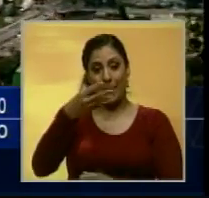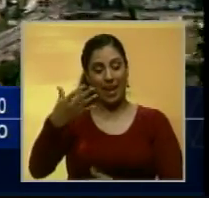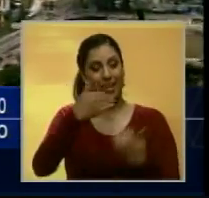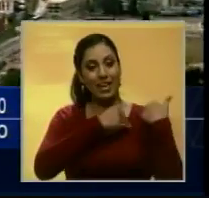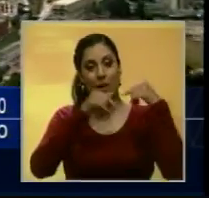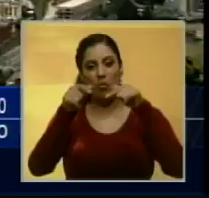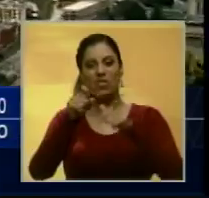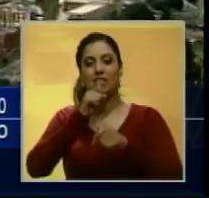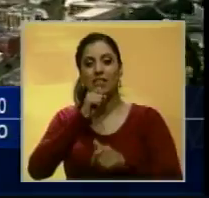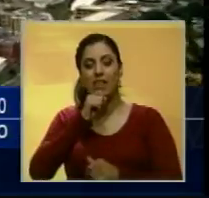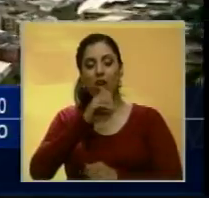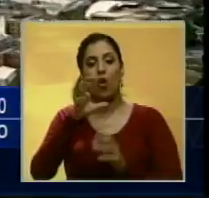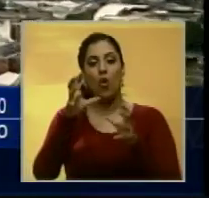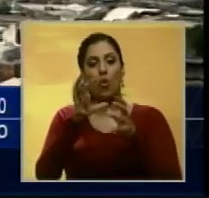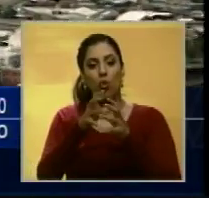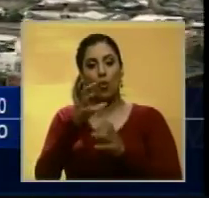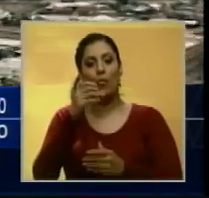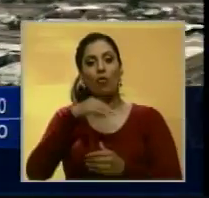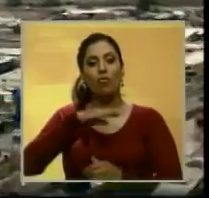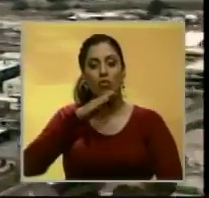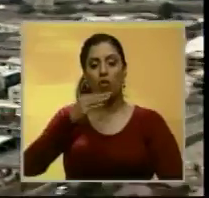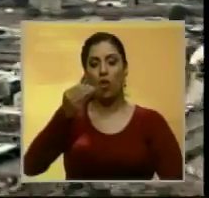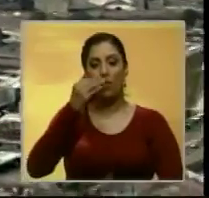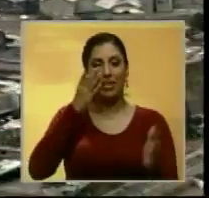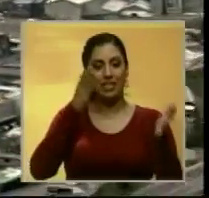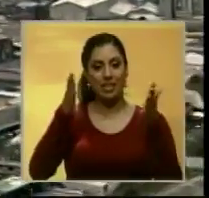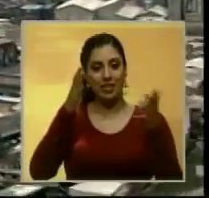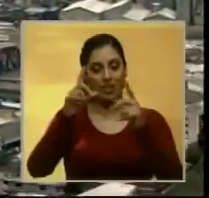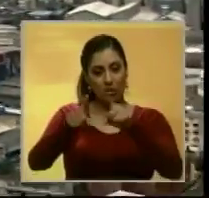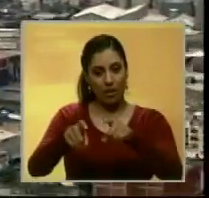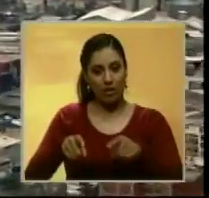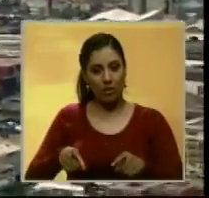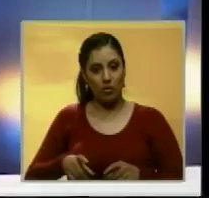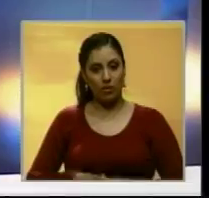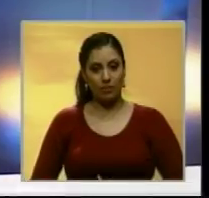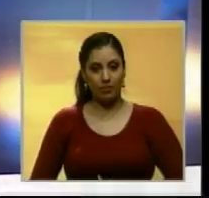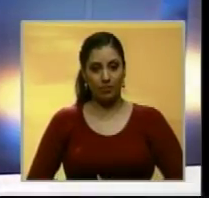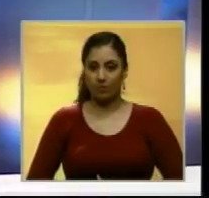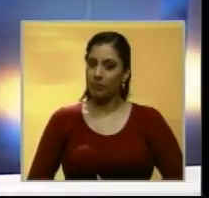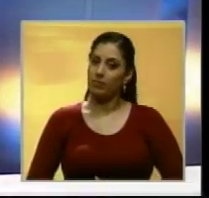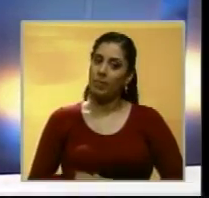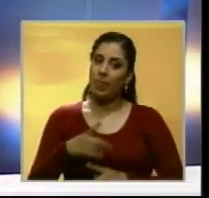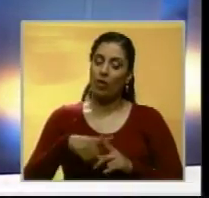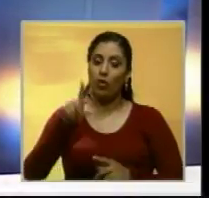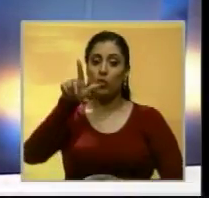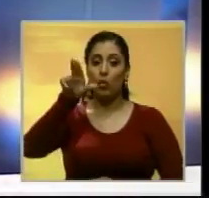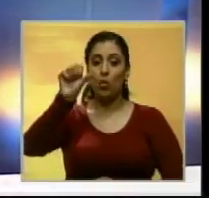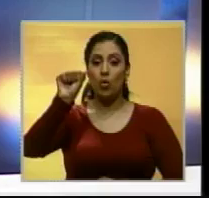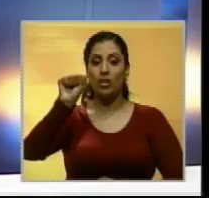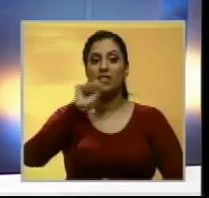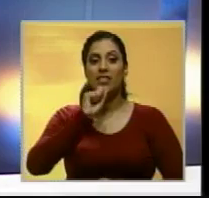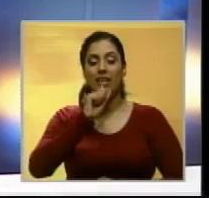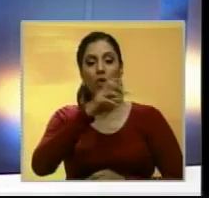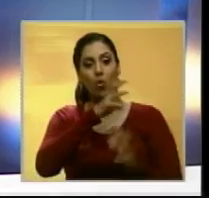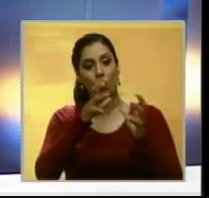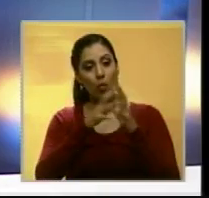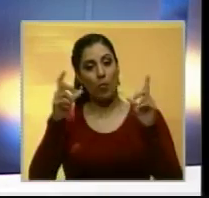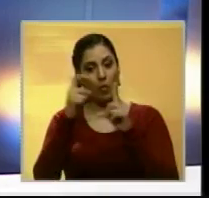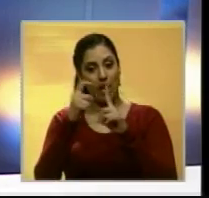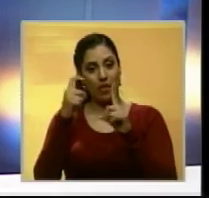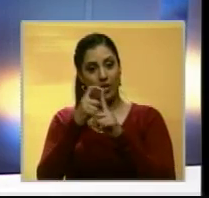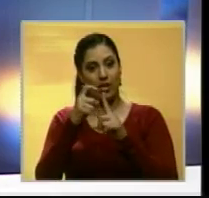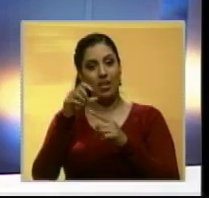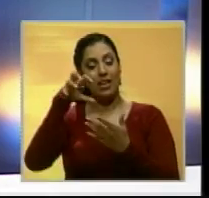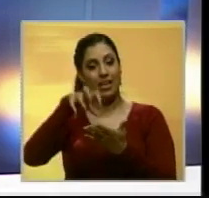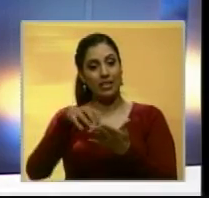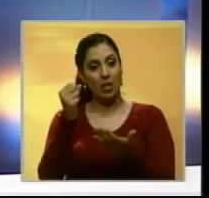responsabilidad por la Corporación de Abastecimiento y Servicios Agrícolas. Luis Eduardo Martínez, dirigente de Acción